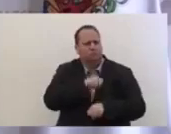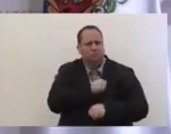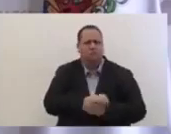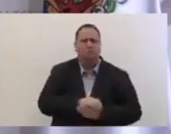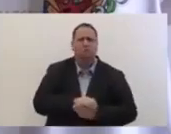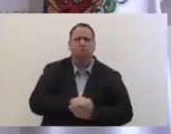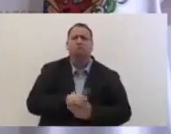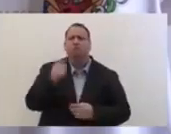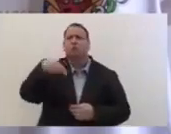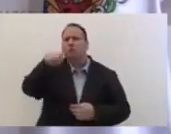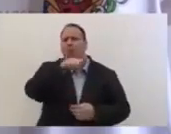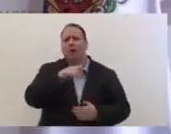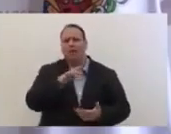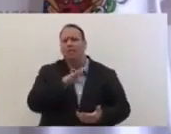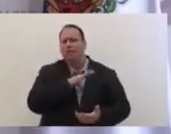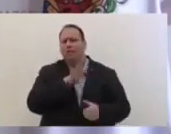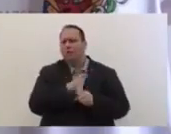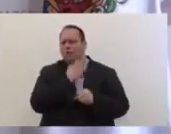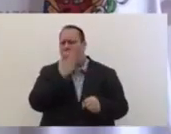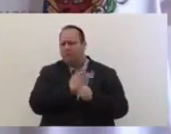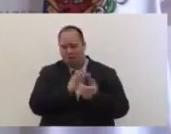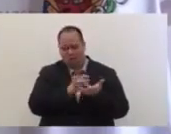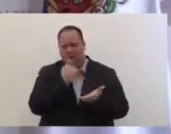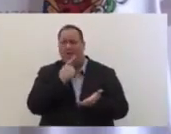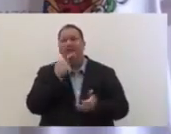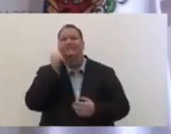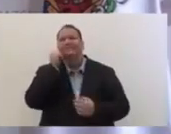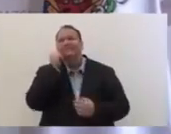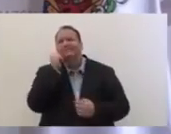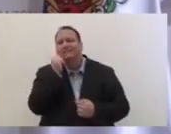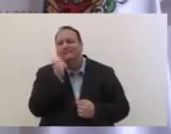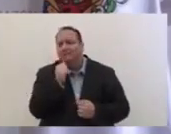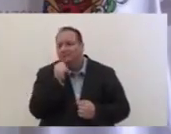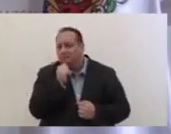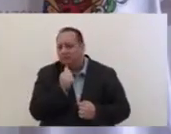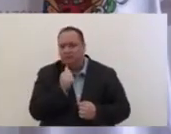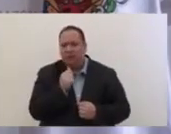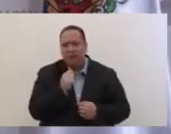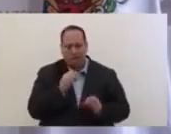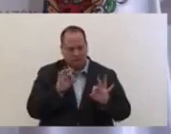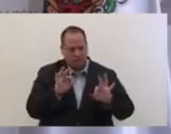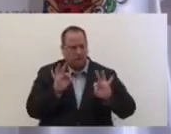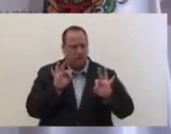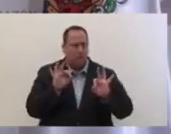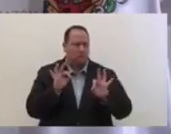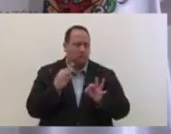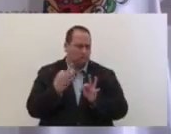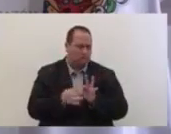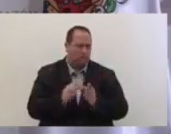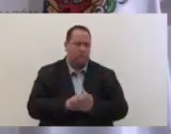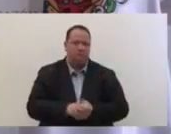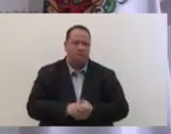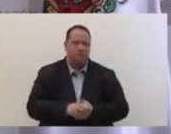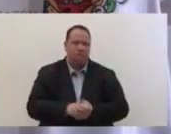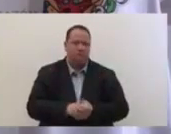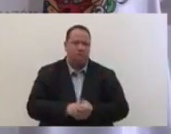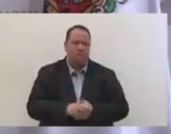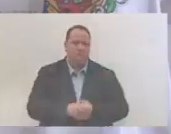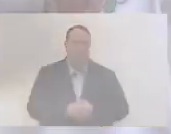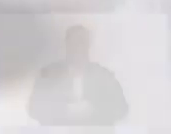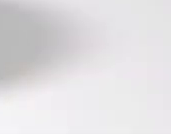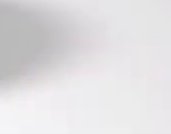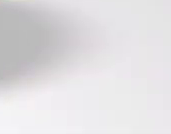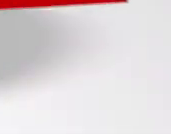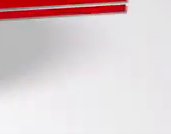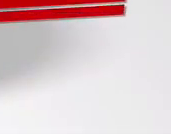es que cuenten con los medicamentos siempre y de manera oportuna. Muchas gracias.